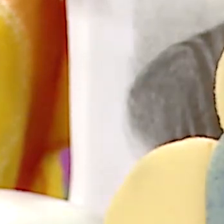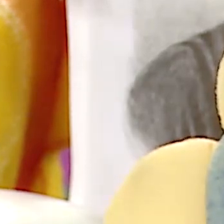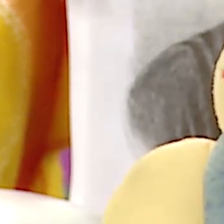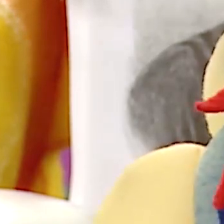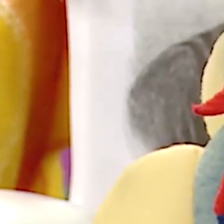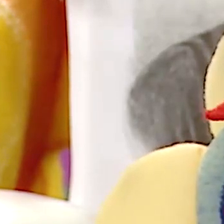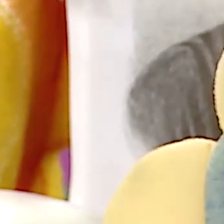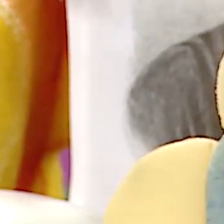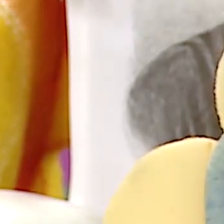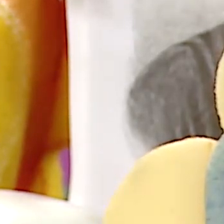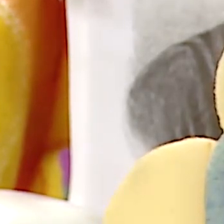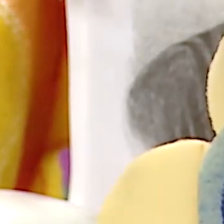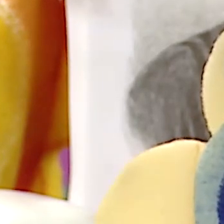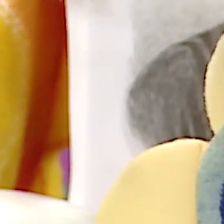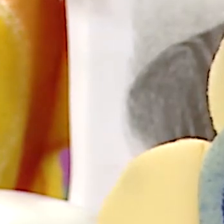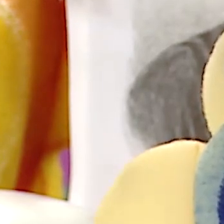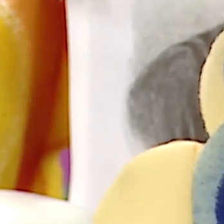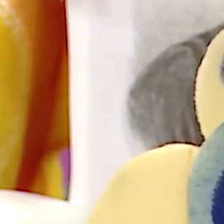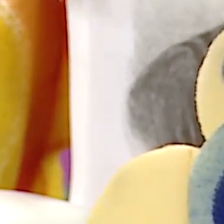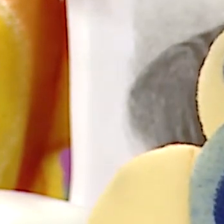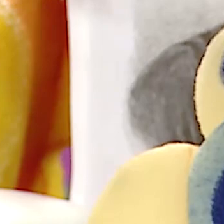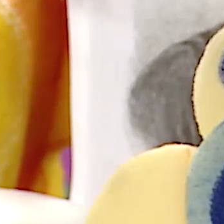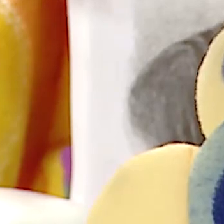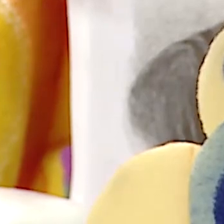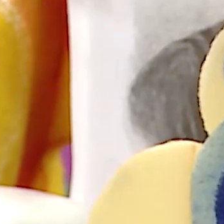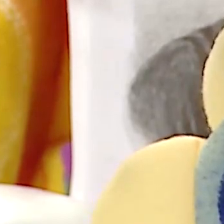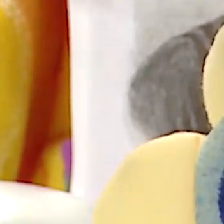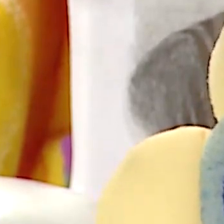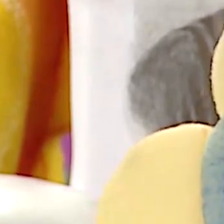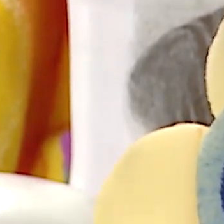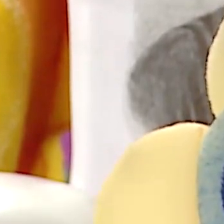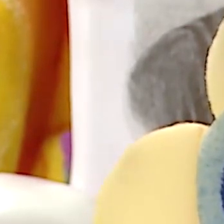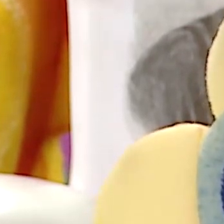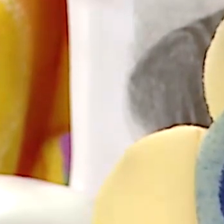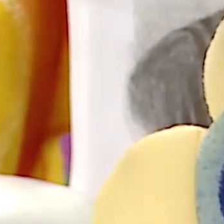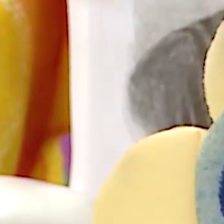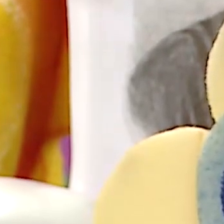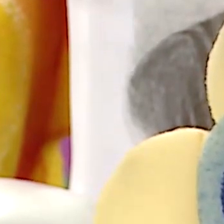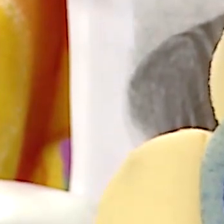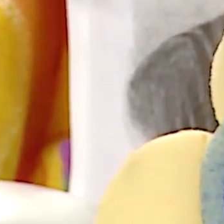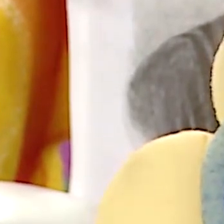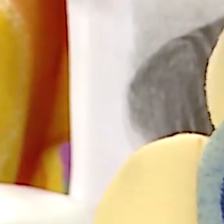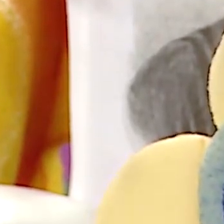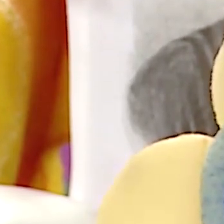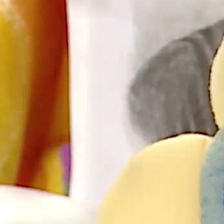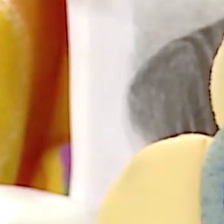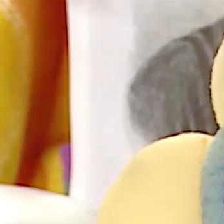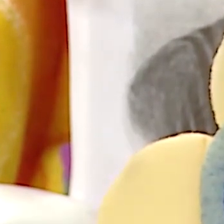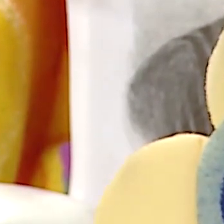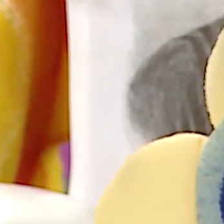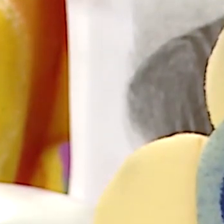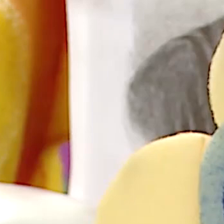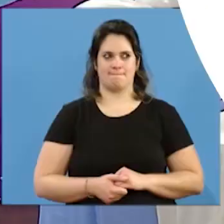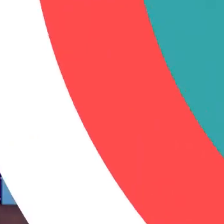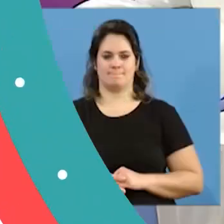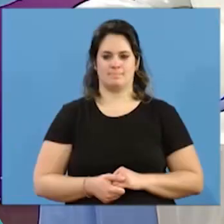de Belgrano mi bandera. Gracias chicos, nos vemos la